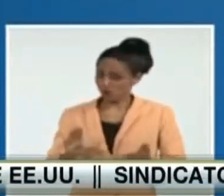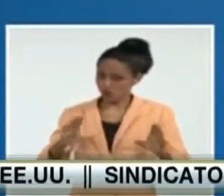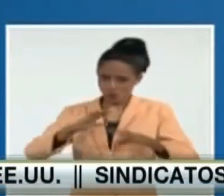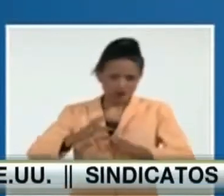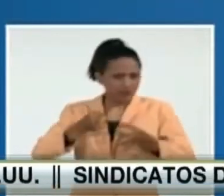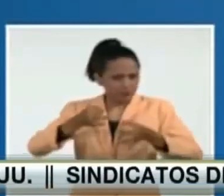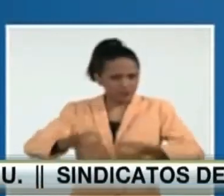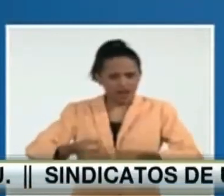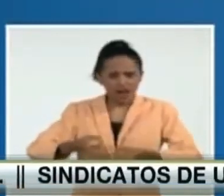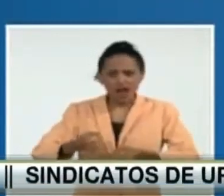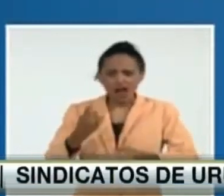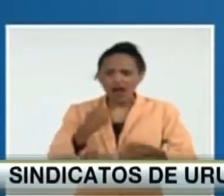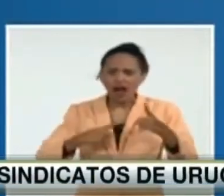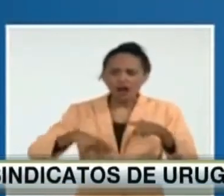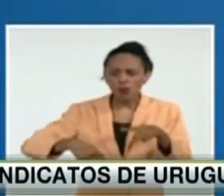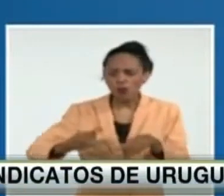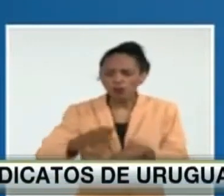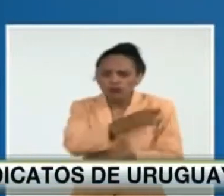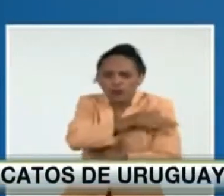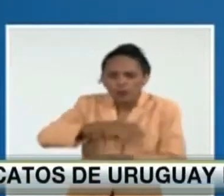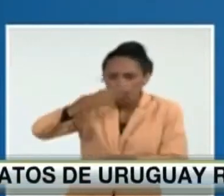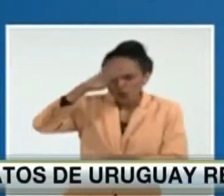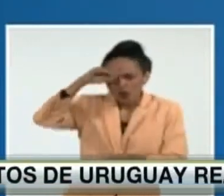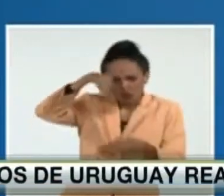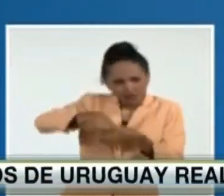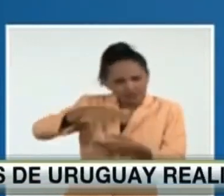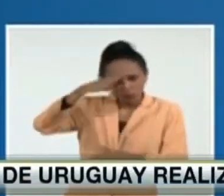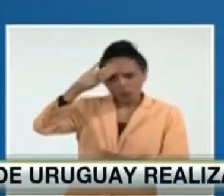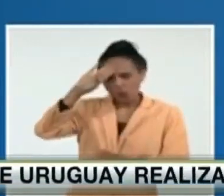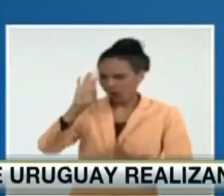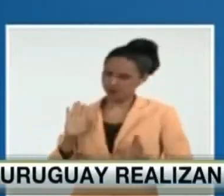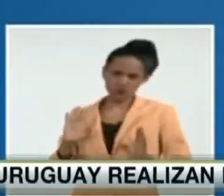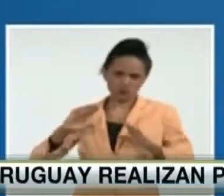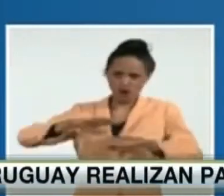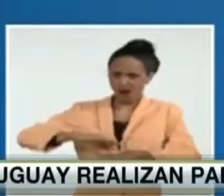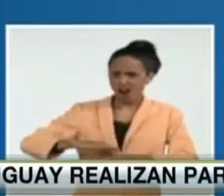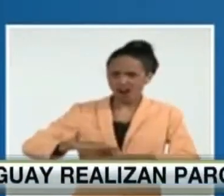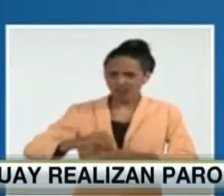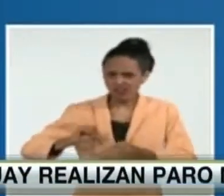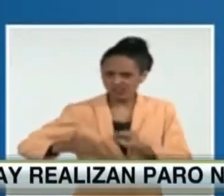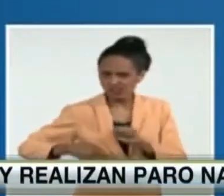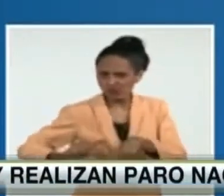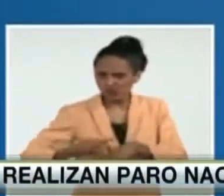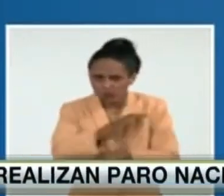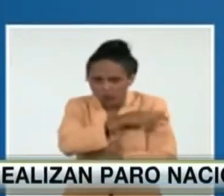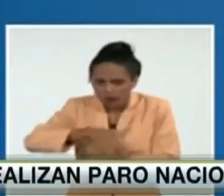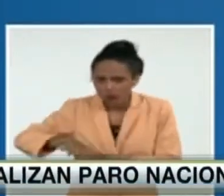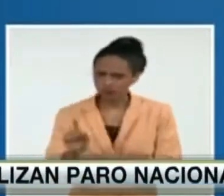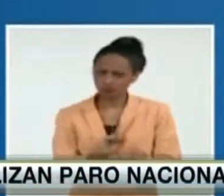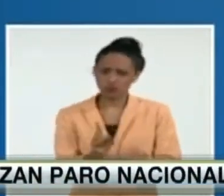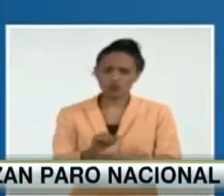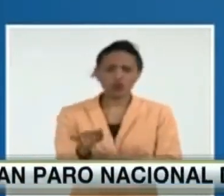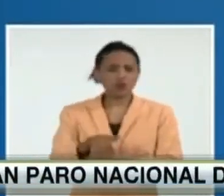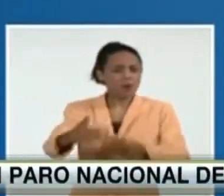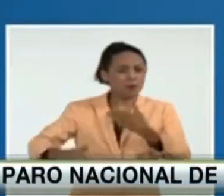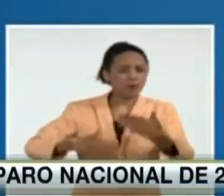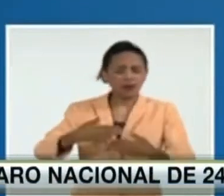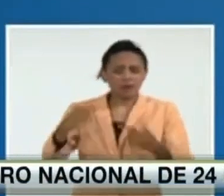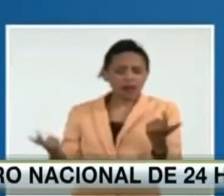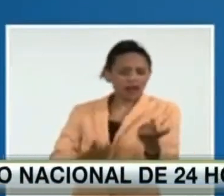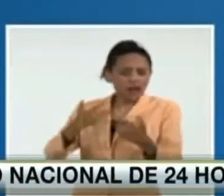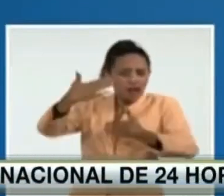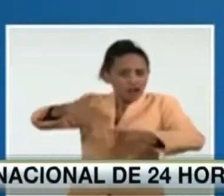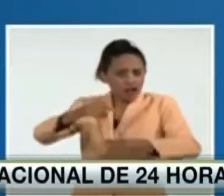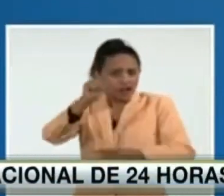pueblo cubano, de la misma manera que no ha habido un estallido social, como ya he denunciado,